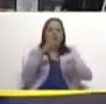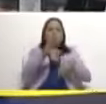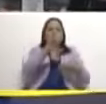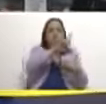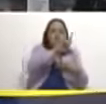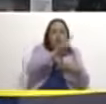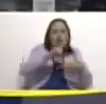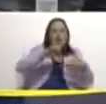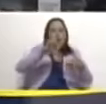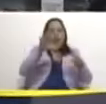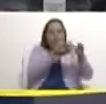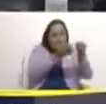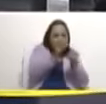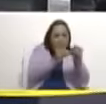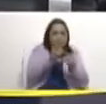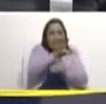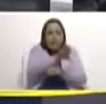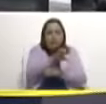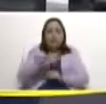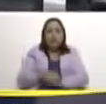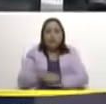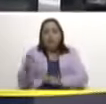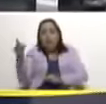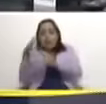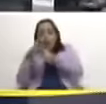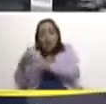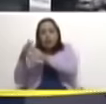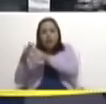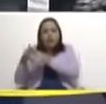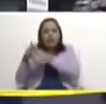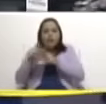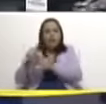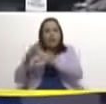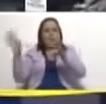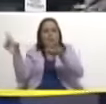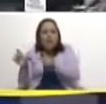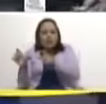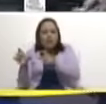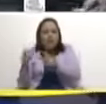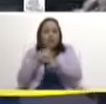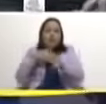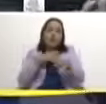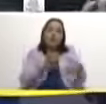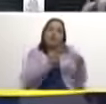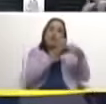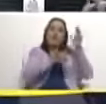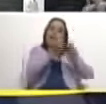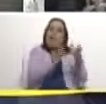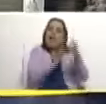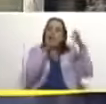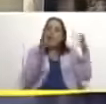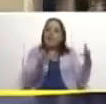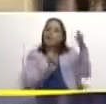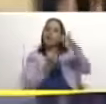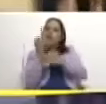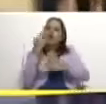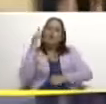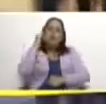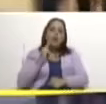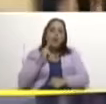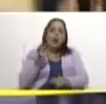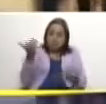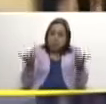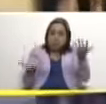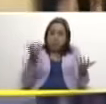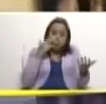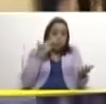fuerza militar de lo que fuimos nosotros unidos. De la patria grande fundada por Bolívar. Compárenlo nada